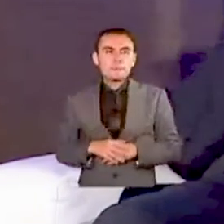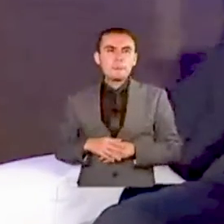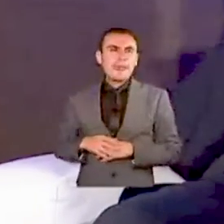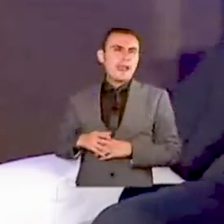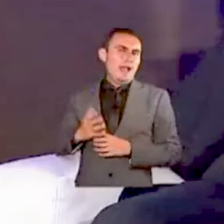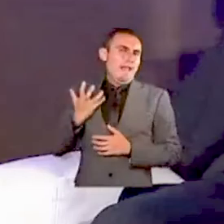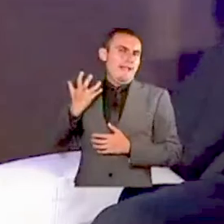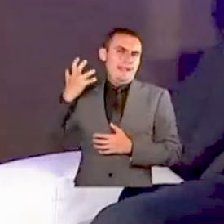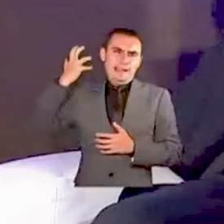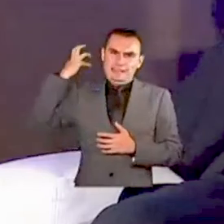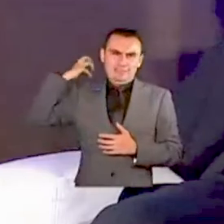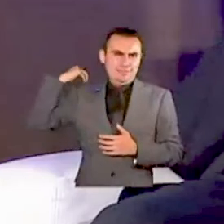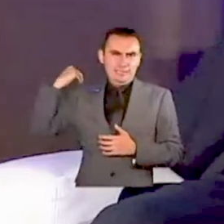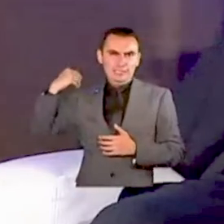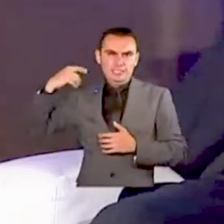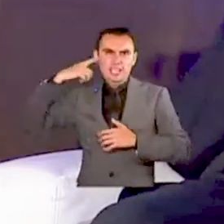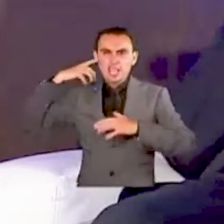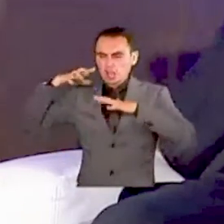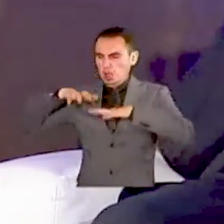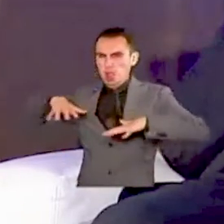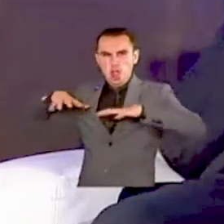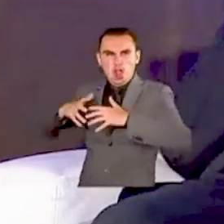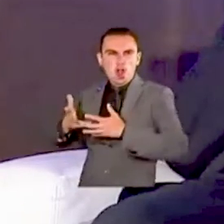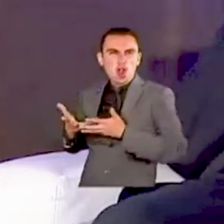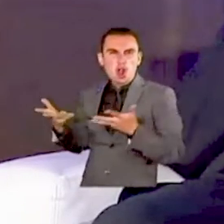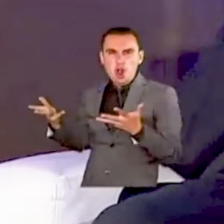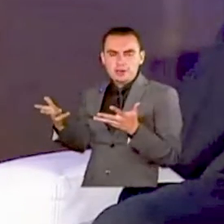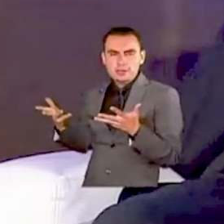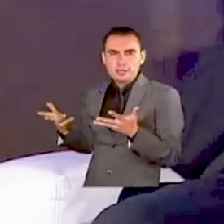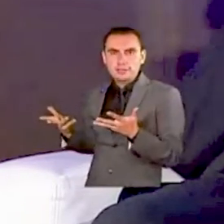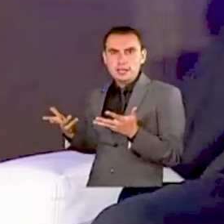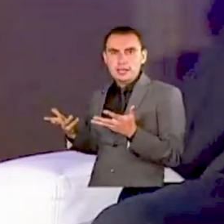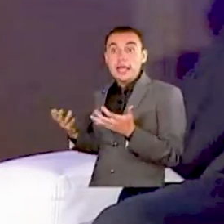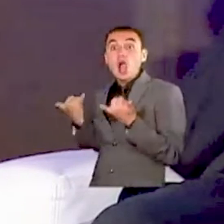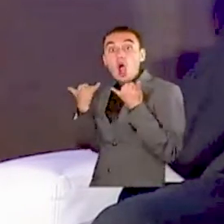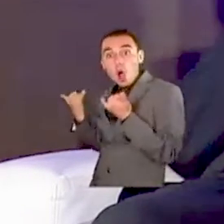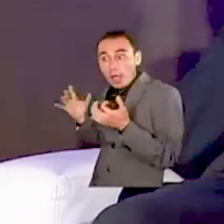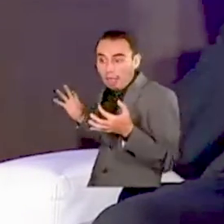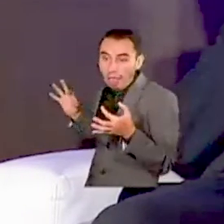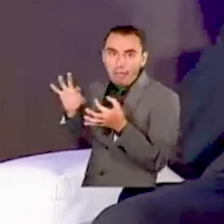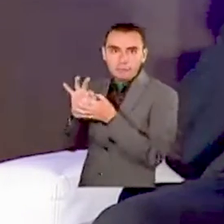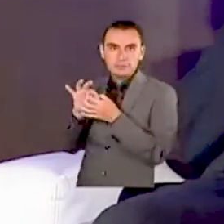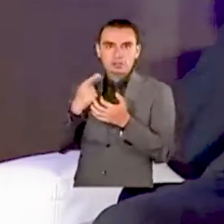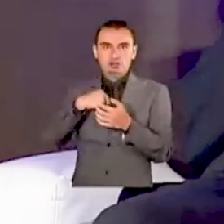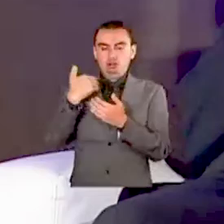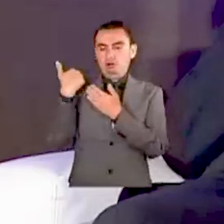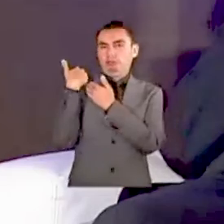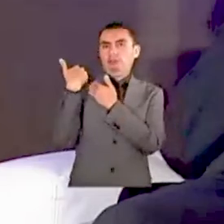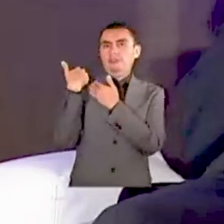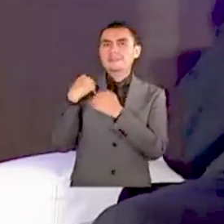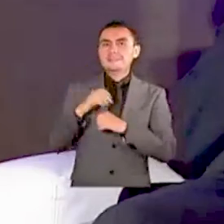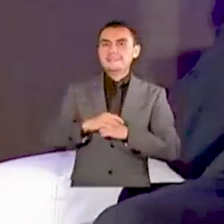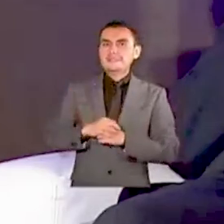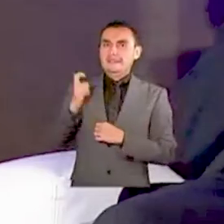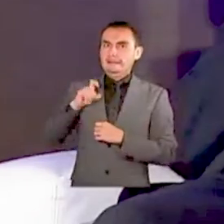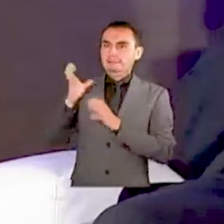dejan una serie de responsabilidades y, por supuesto, de esperanzas como la de lograr efectivamente una transformación y una